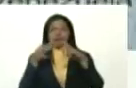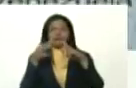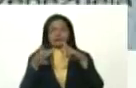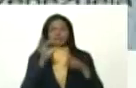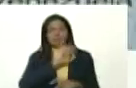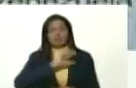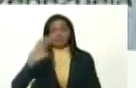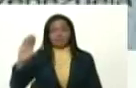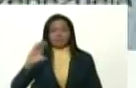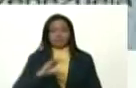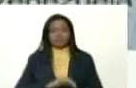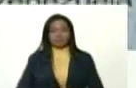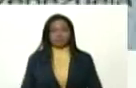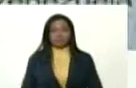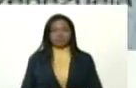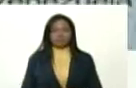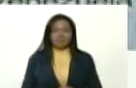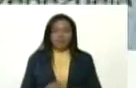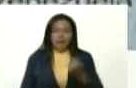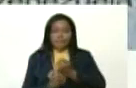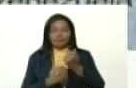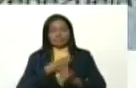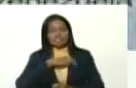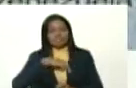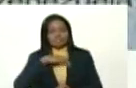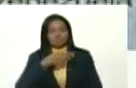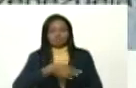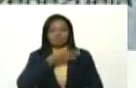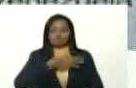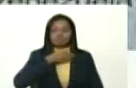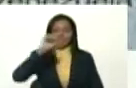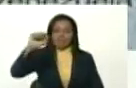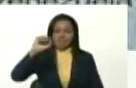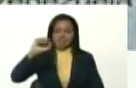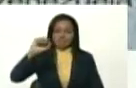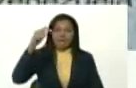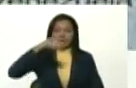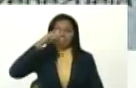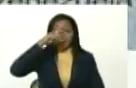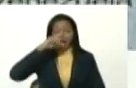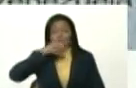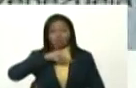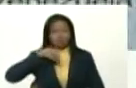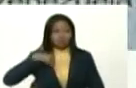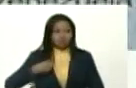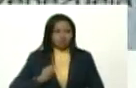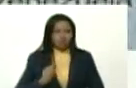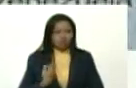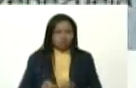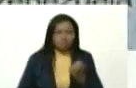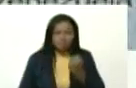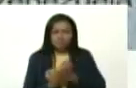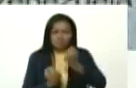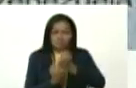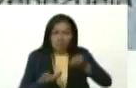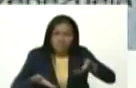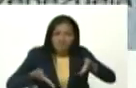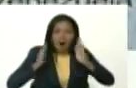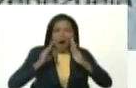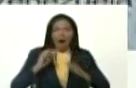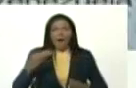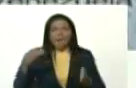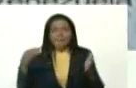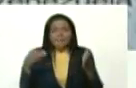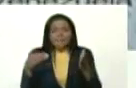patria. Las bases de misiones socialistas, que este año tenemos que construir y abrir 1000